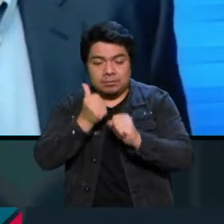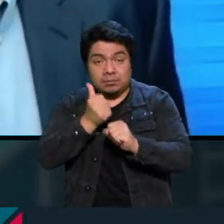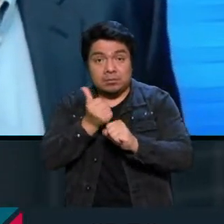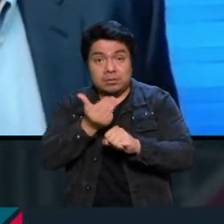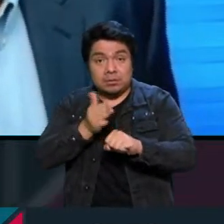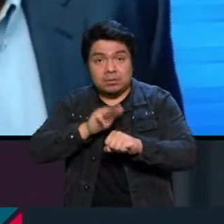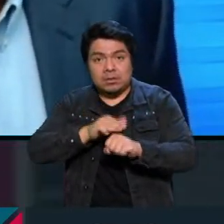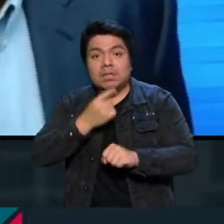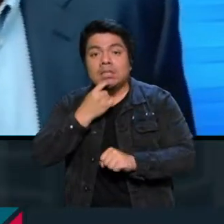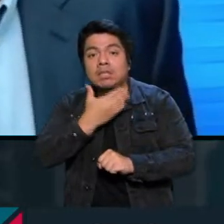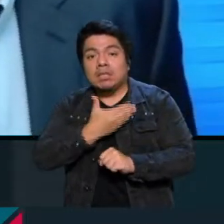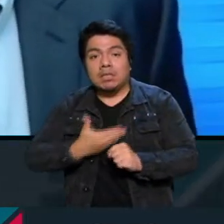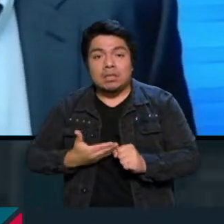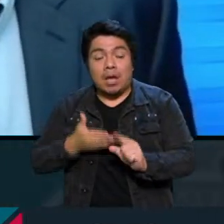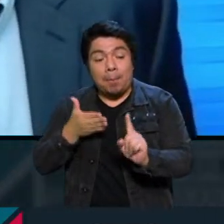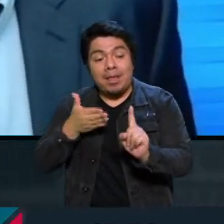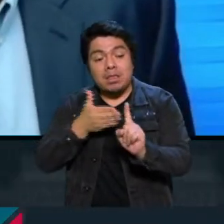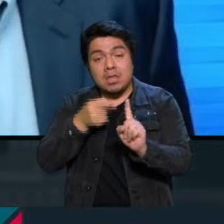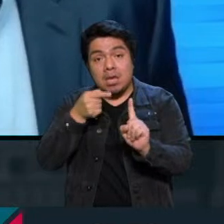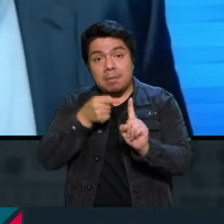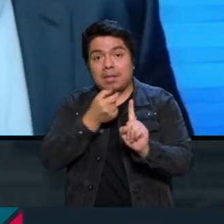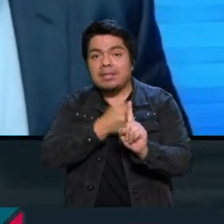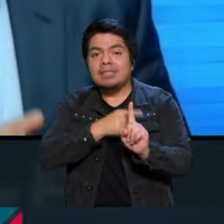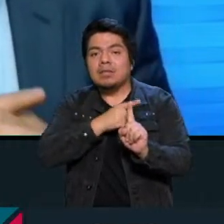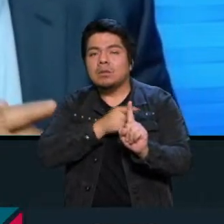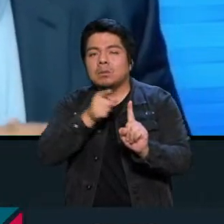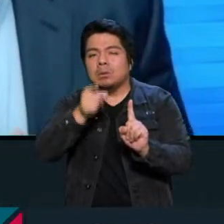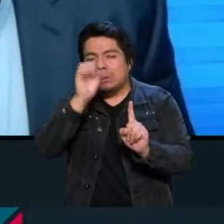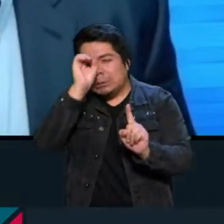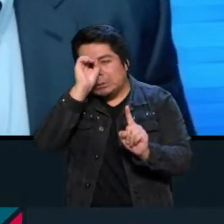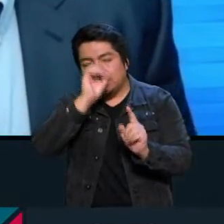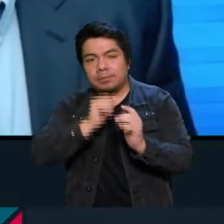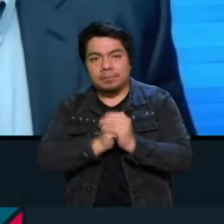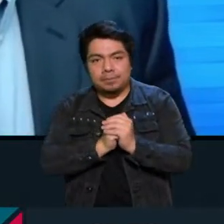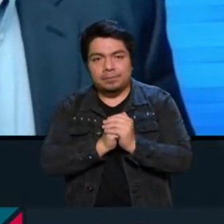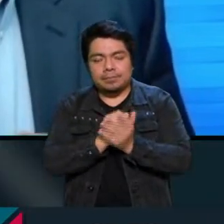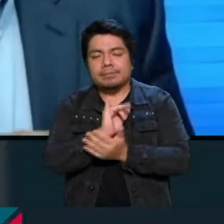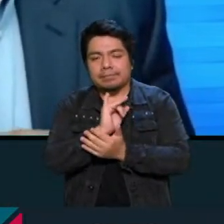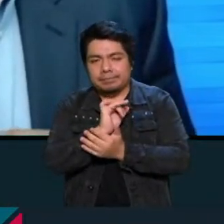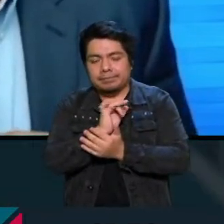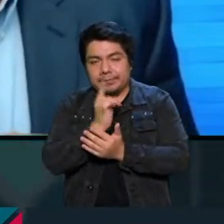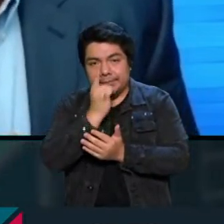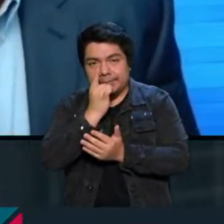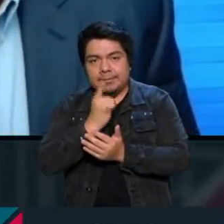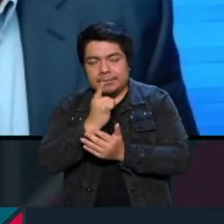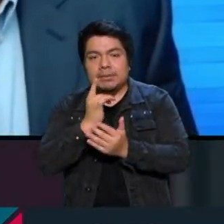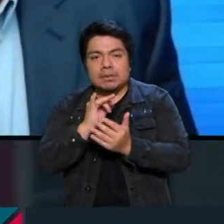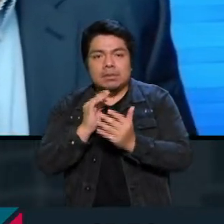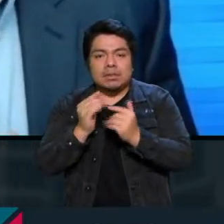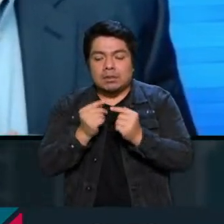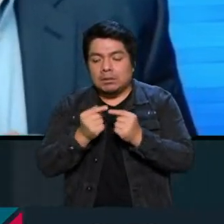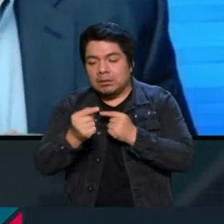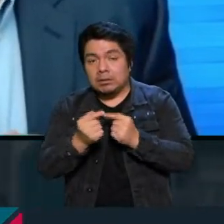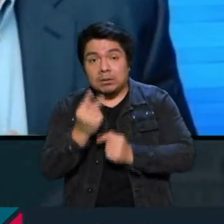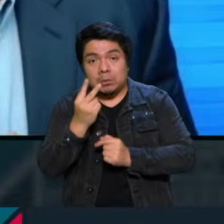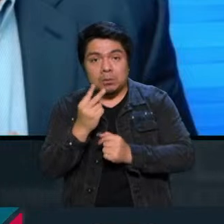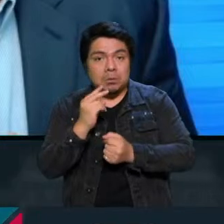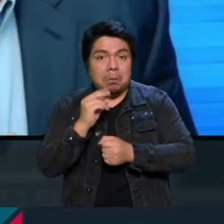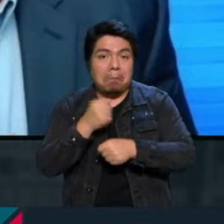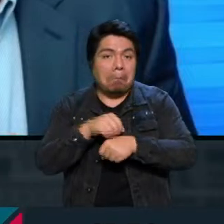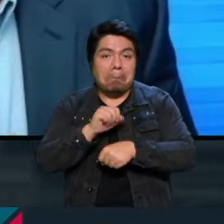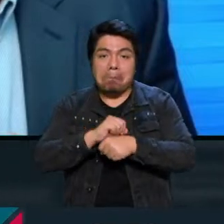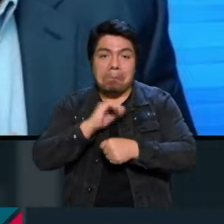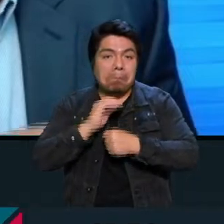del presidente López Obrador en materia de salud? Sí, como bien mencionas, Braulio, estamos prácticamente a 2 semanas de que se termine